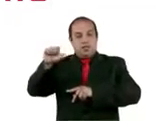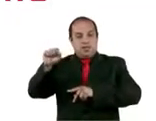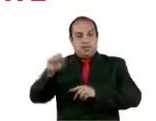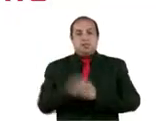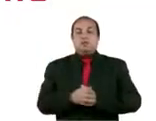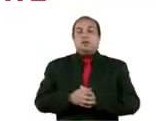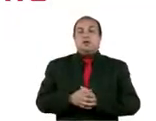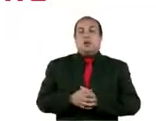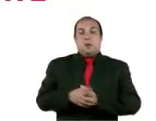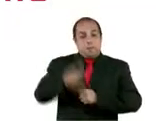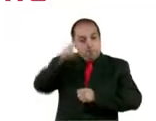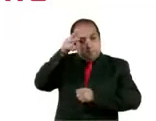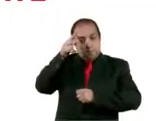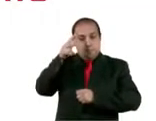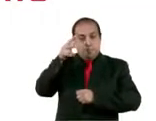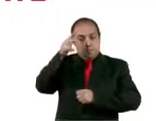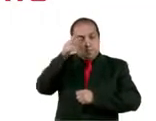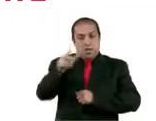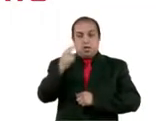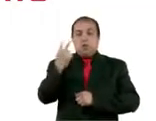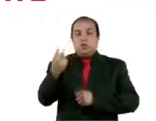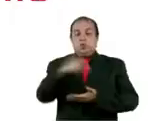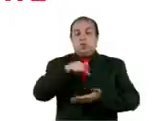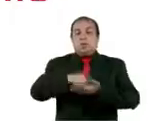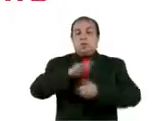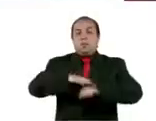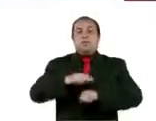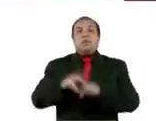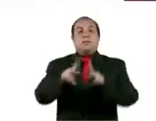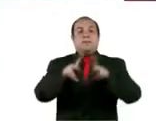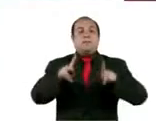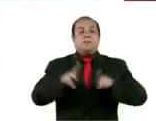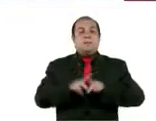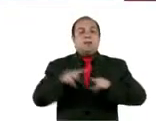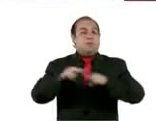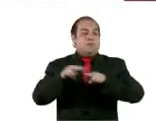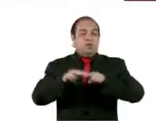2 sedes más, que es el Parque Cañitas y el Hospital Militar Chivatito.